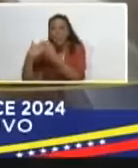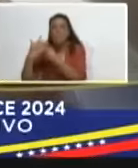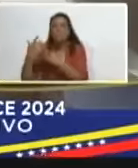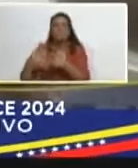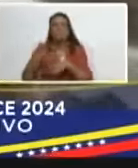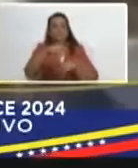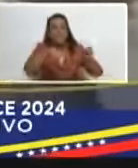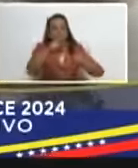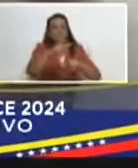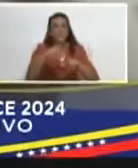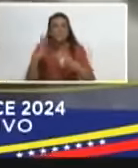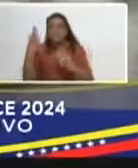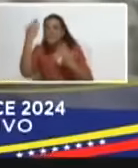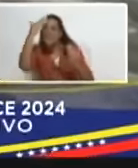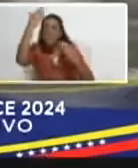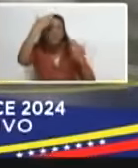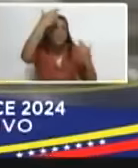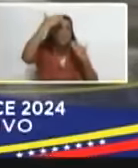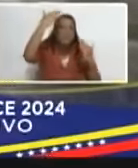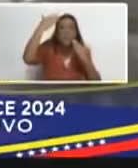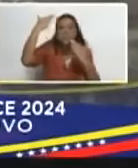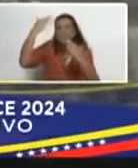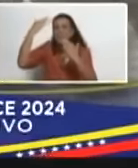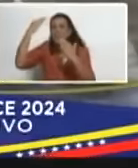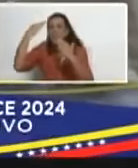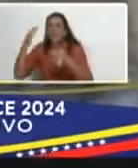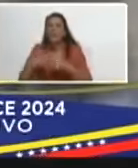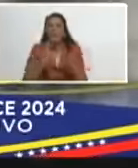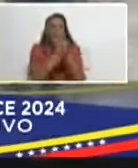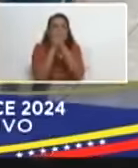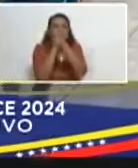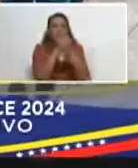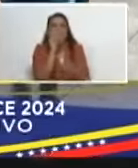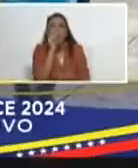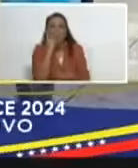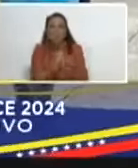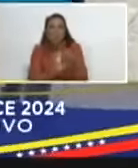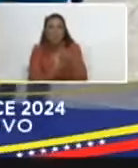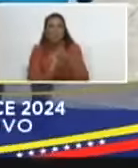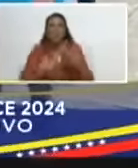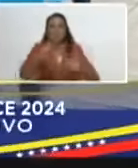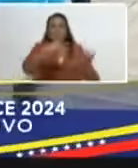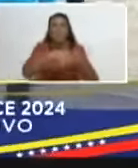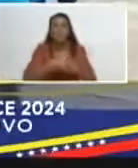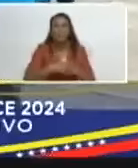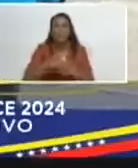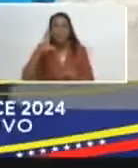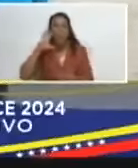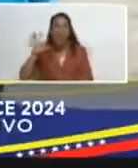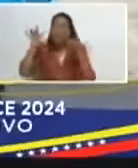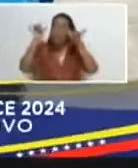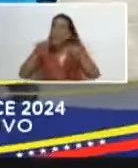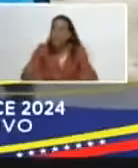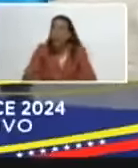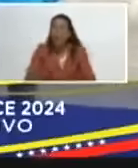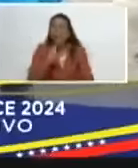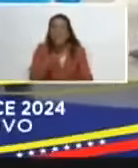saludo. Saludos por allá, compañeros, trabajadores. La profecía no hizo sino